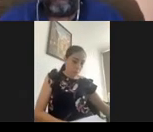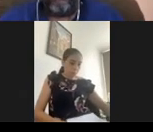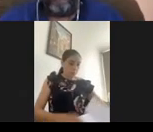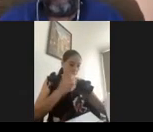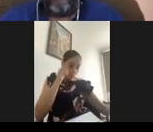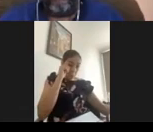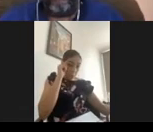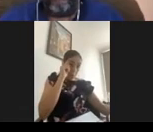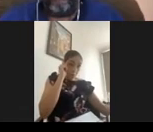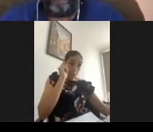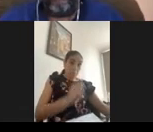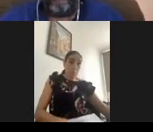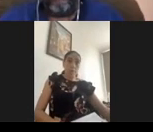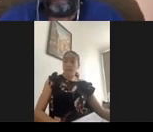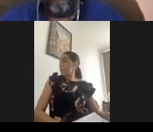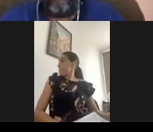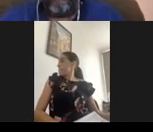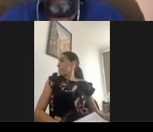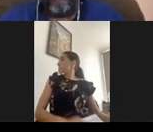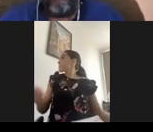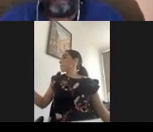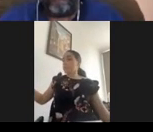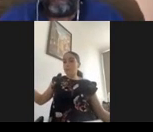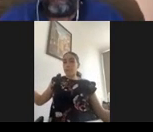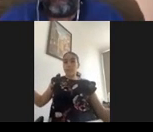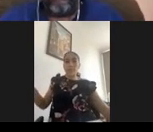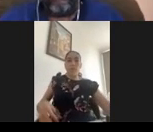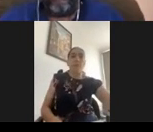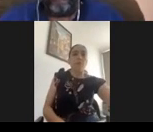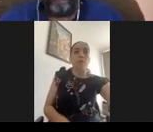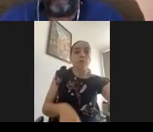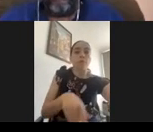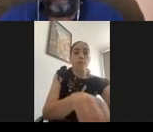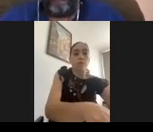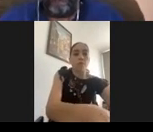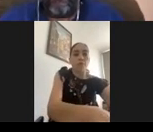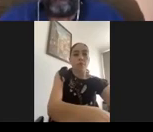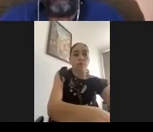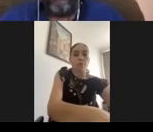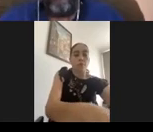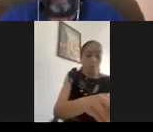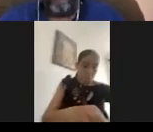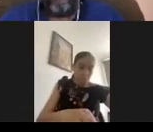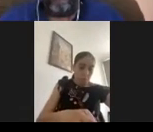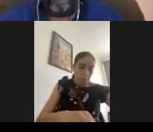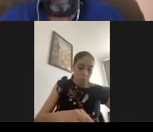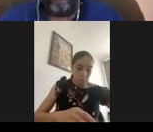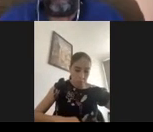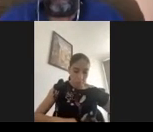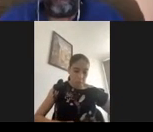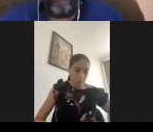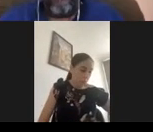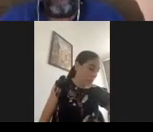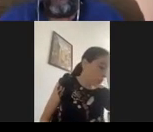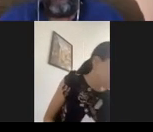un interlocutor claro, definido, con cabeza y forma y... Porque si no, pues